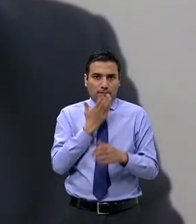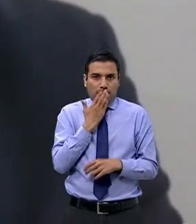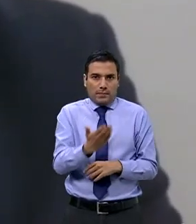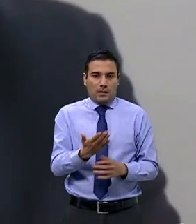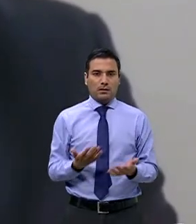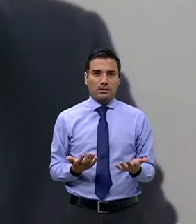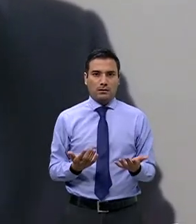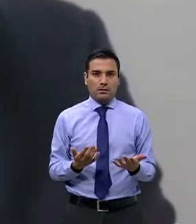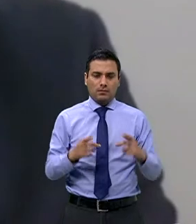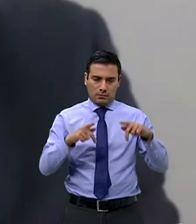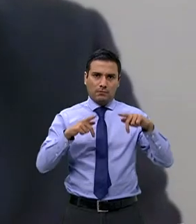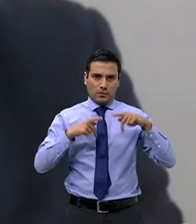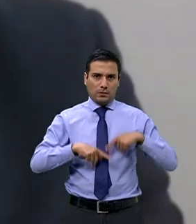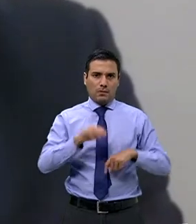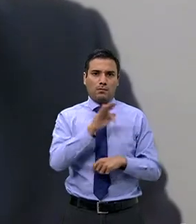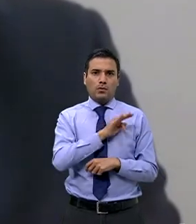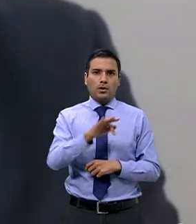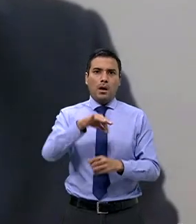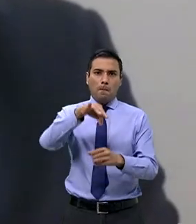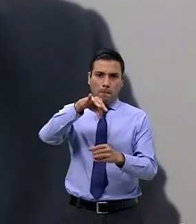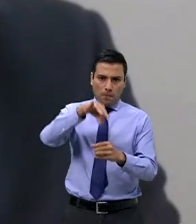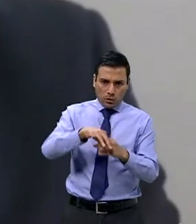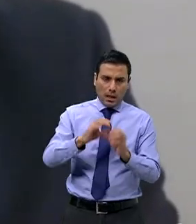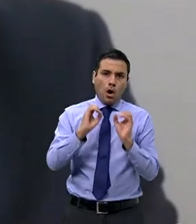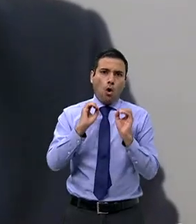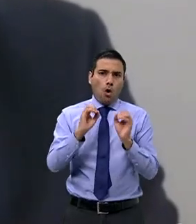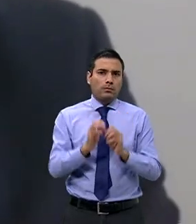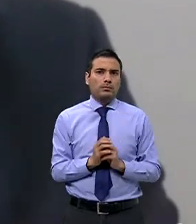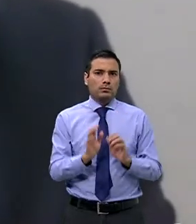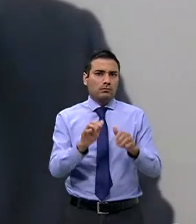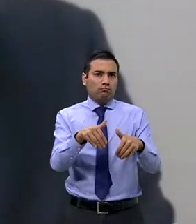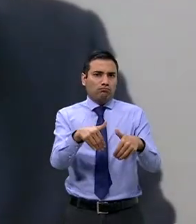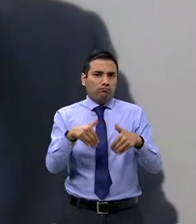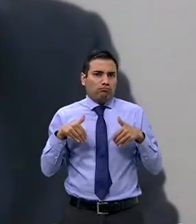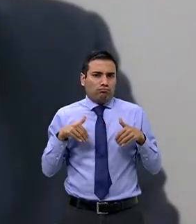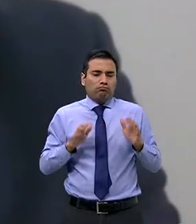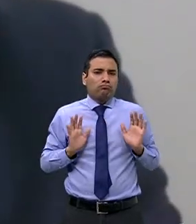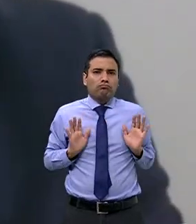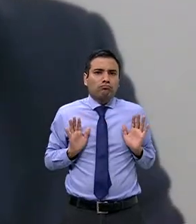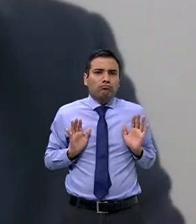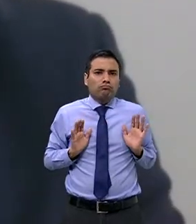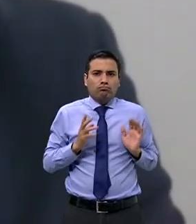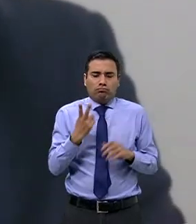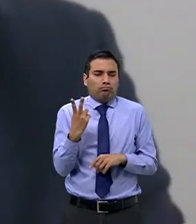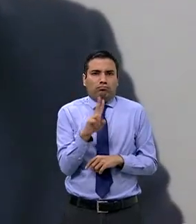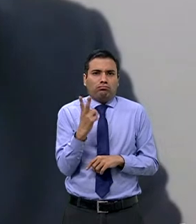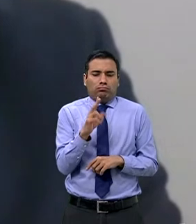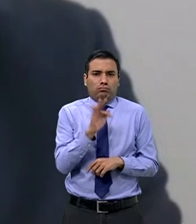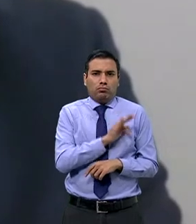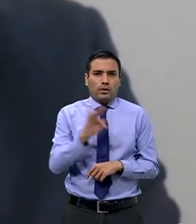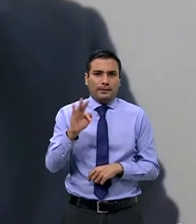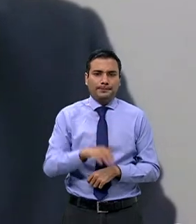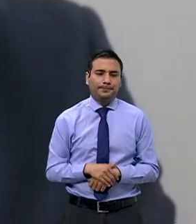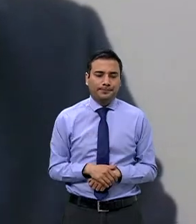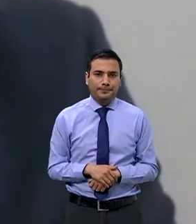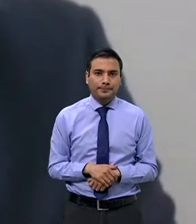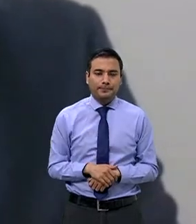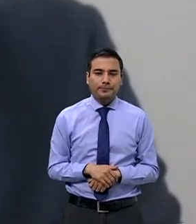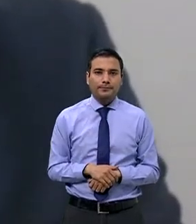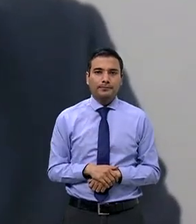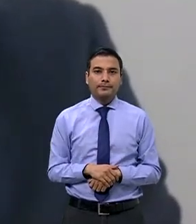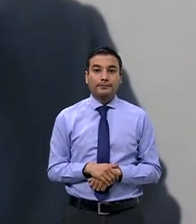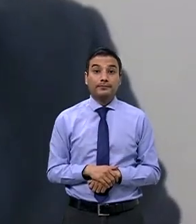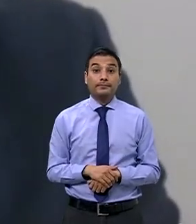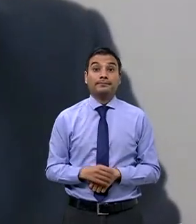o ya sea por justamente lo que ayer la consulta popular decidió me parece que hoy